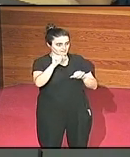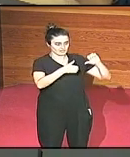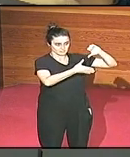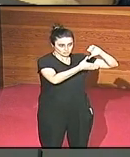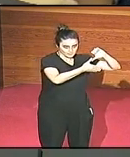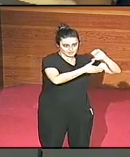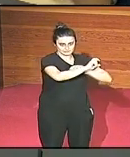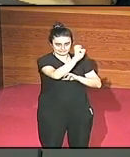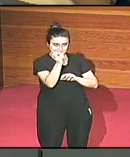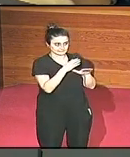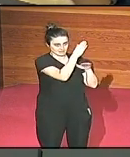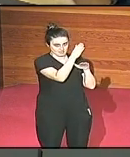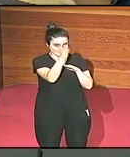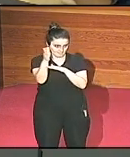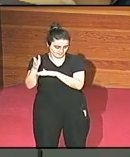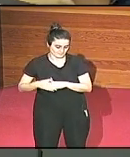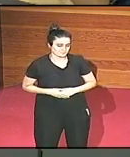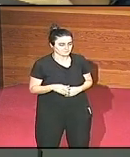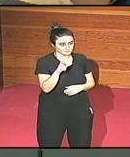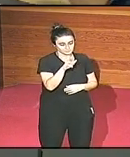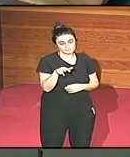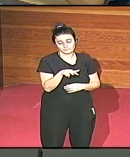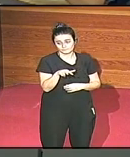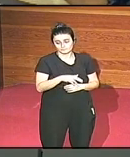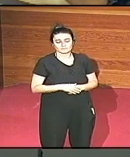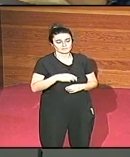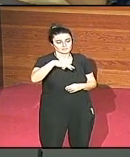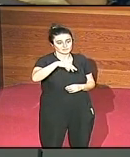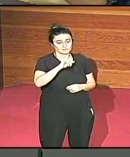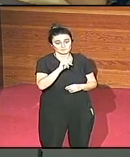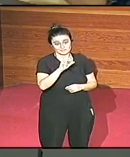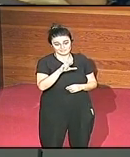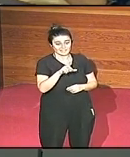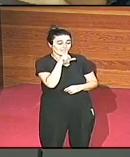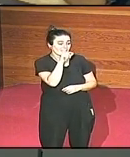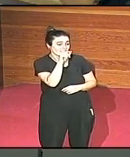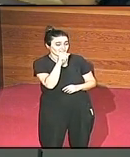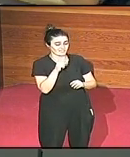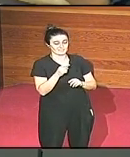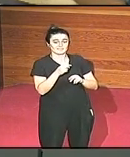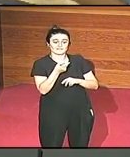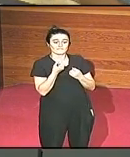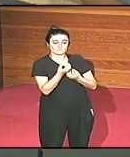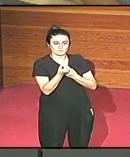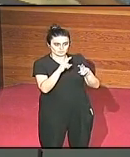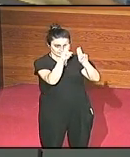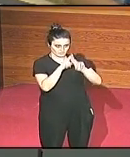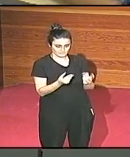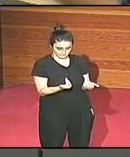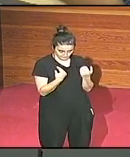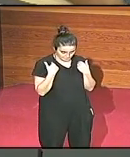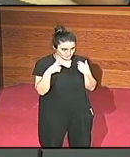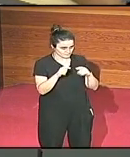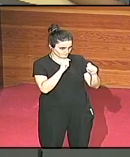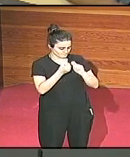iritsiz. Decía que Mikel es el responsable de información internacional de ETV, es reportero vocacional y Mikel